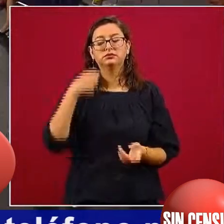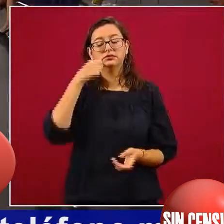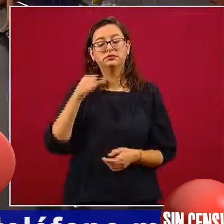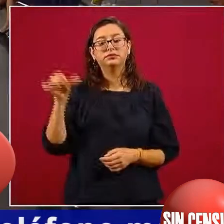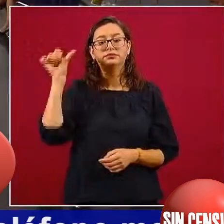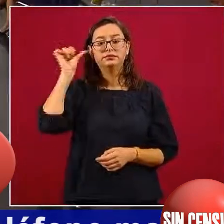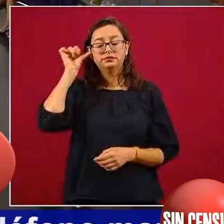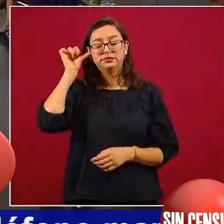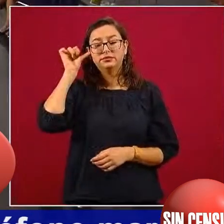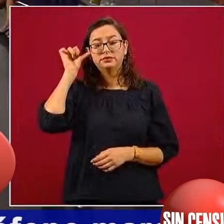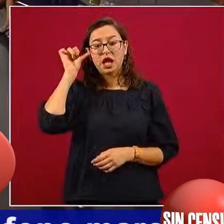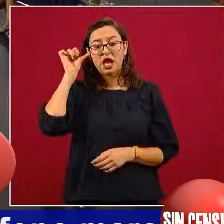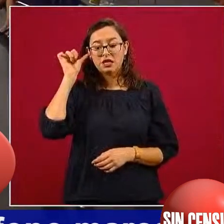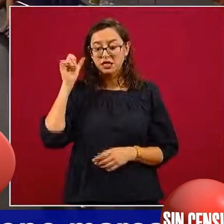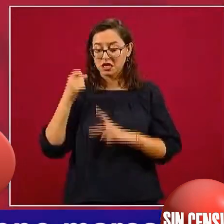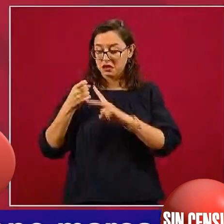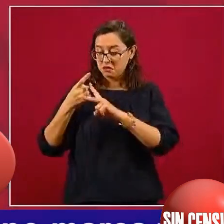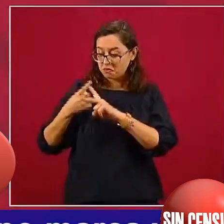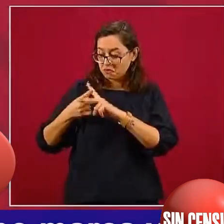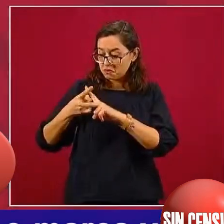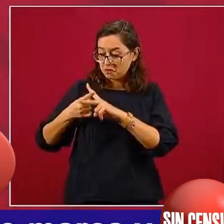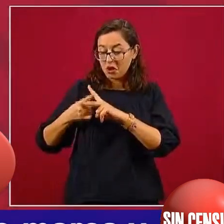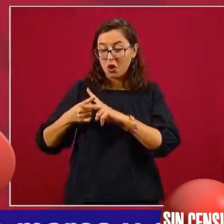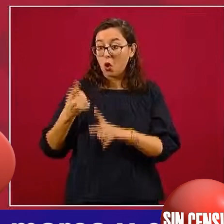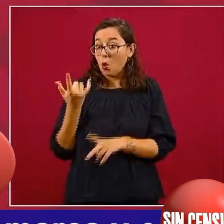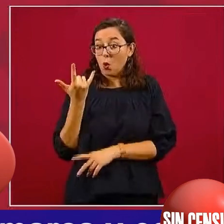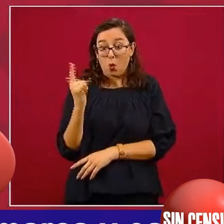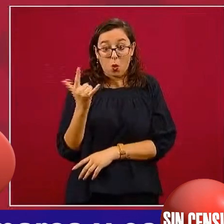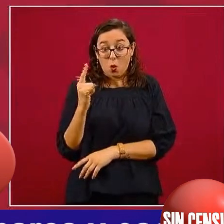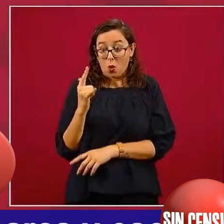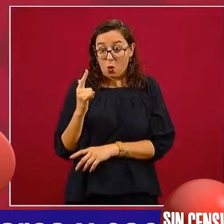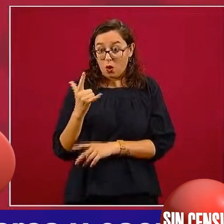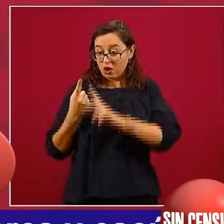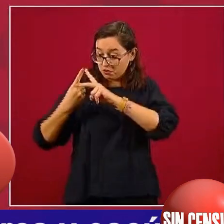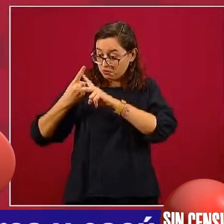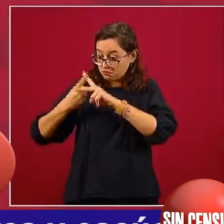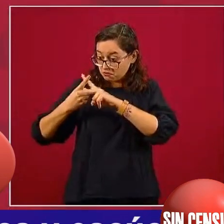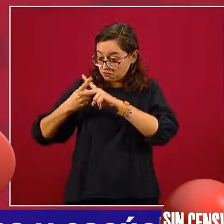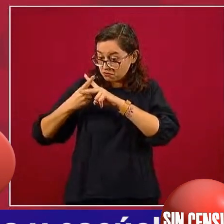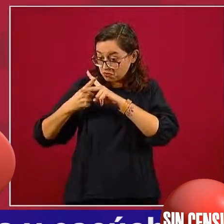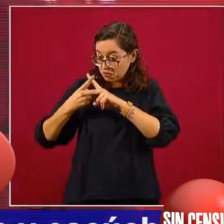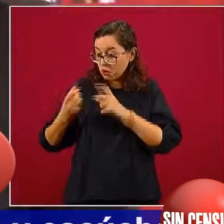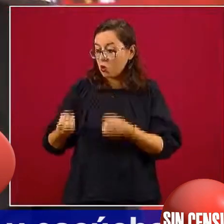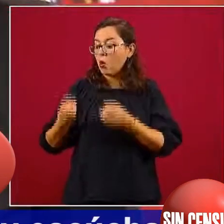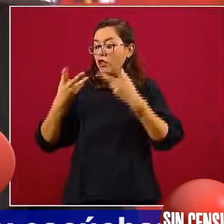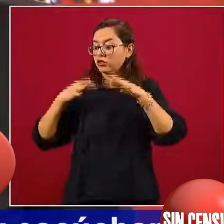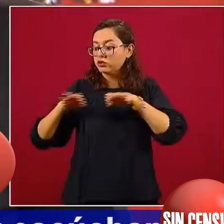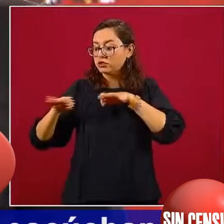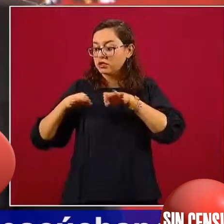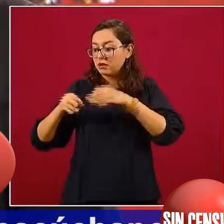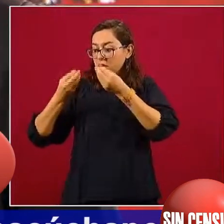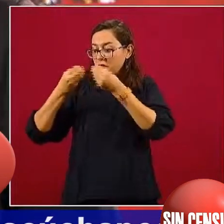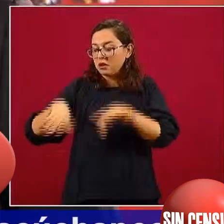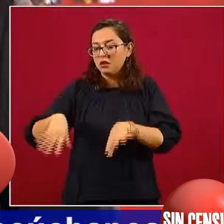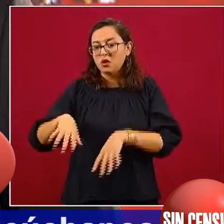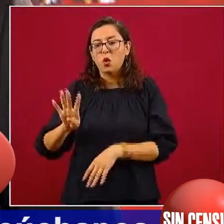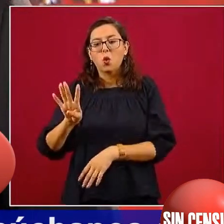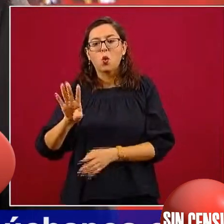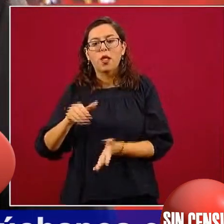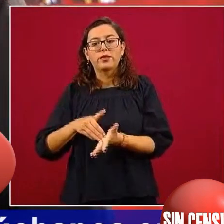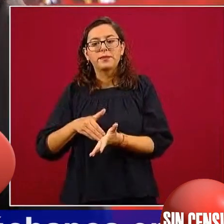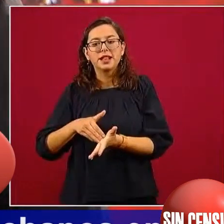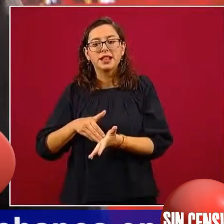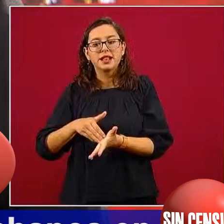solo se habían perdido en todo julio, según datos de ayer, 4,000 empleos. Yo